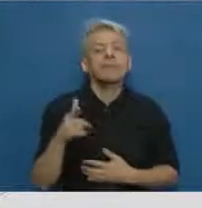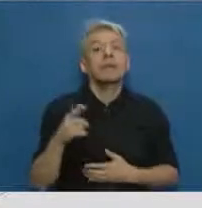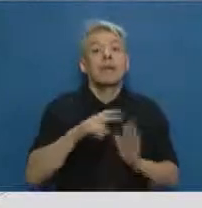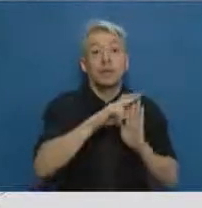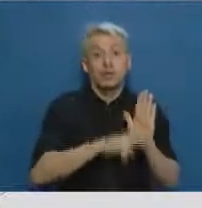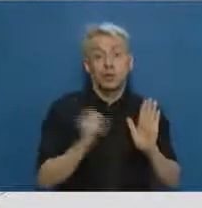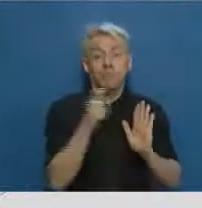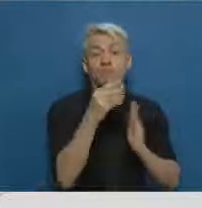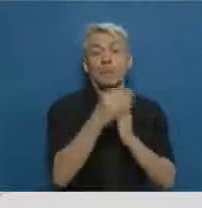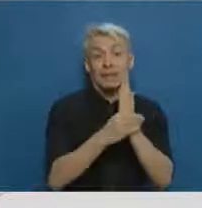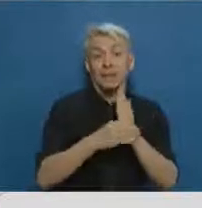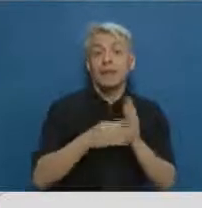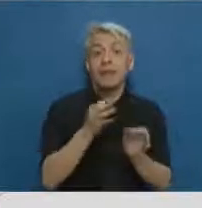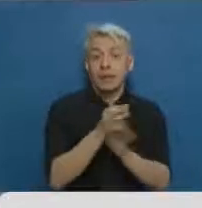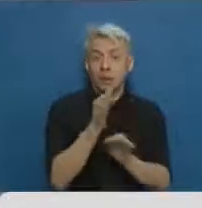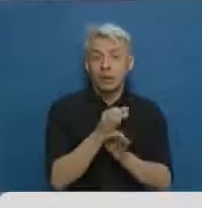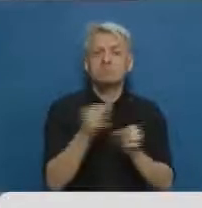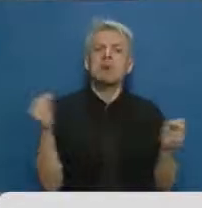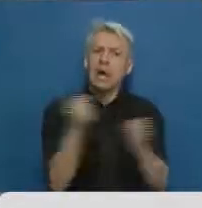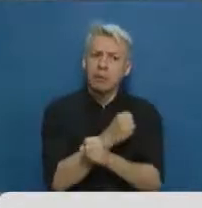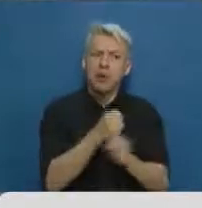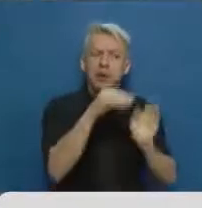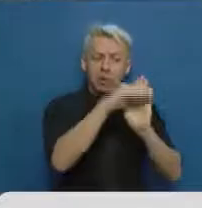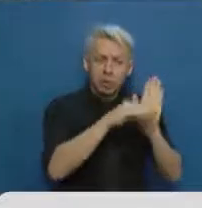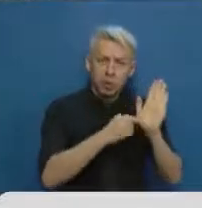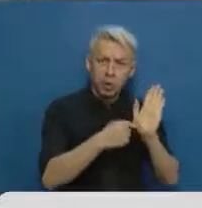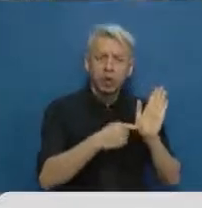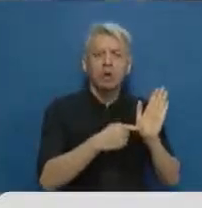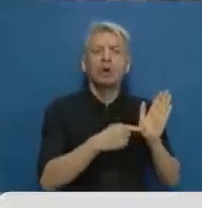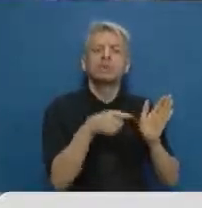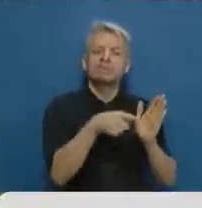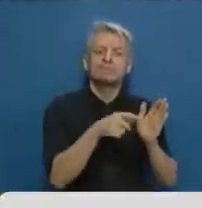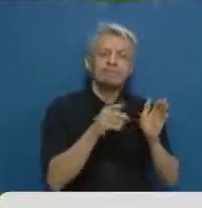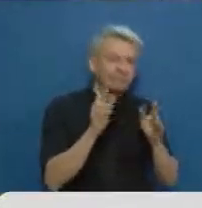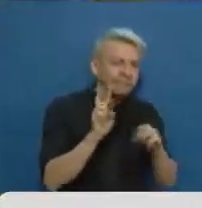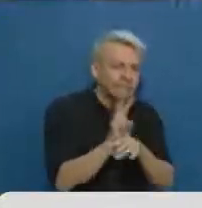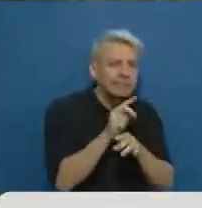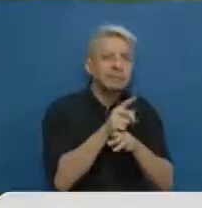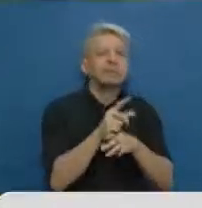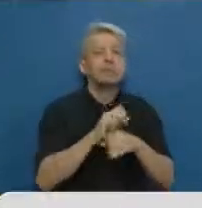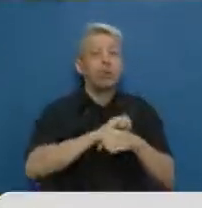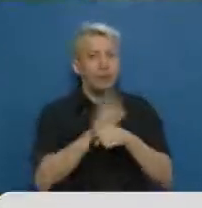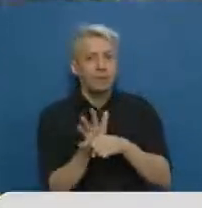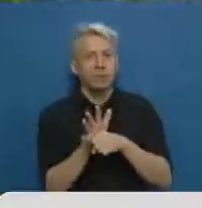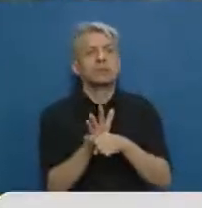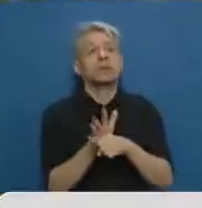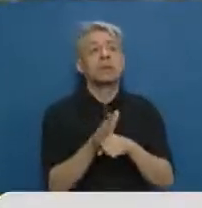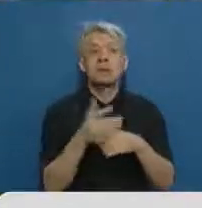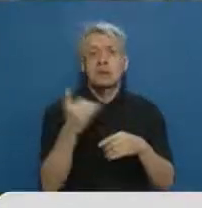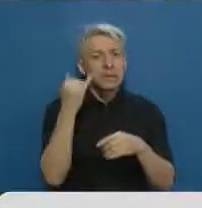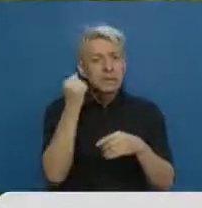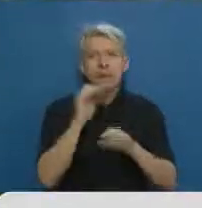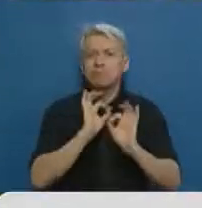de parte del Ministerio de Educación que aprueba el protocolo de prevención COVID-19, el procedimiento de ingreso, estadía y egreso